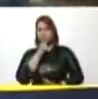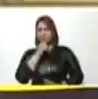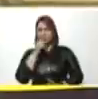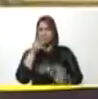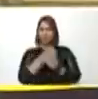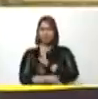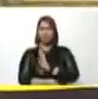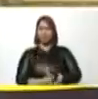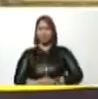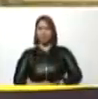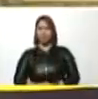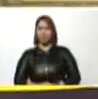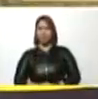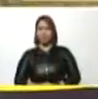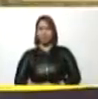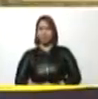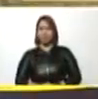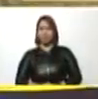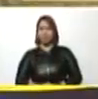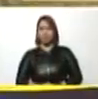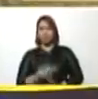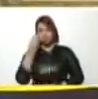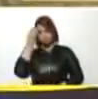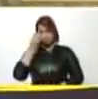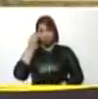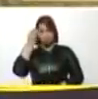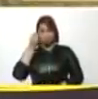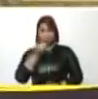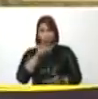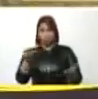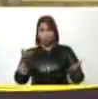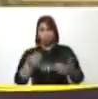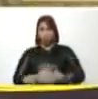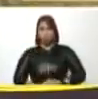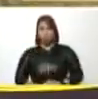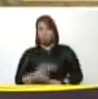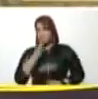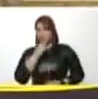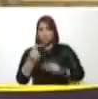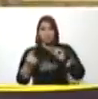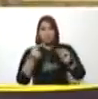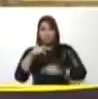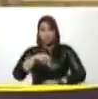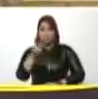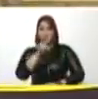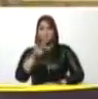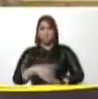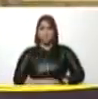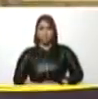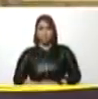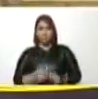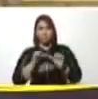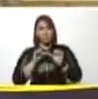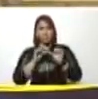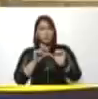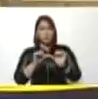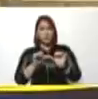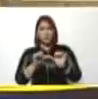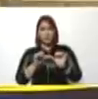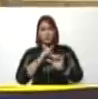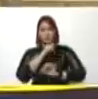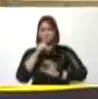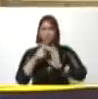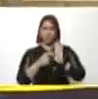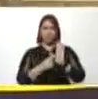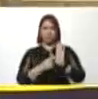acude? Yo creo que eso no está en debate en Venezuela. Eso ha quedado